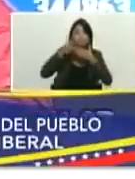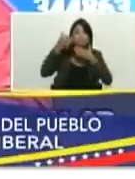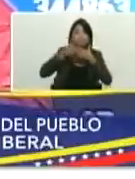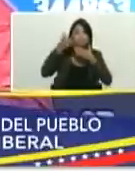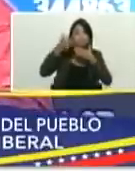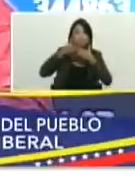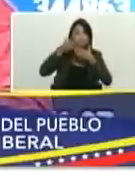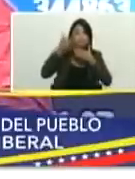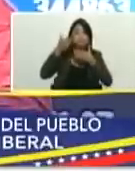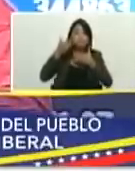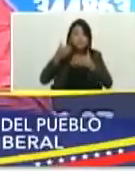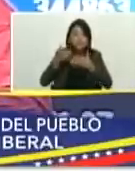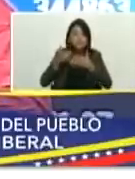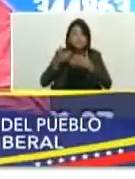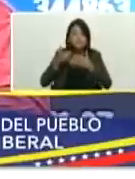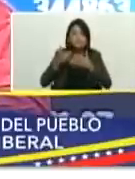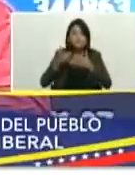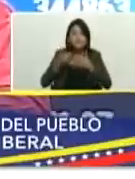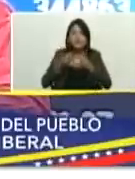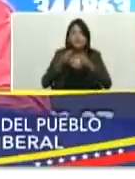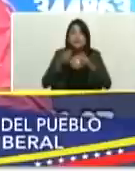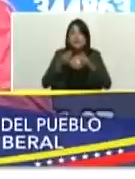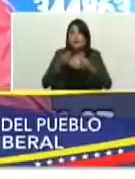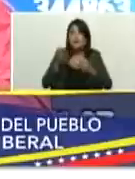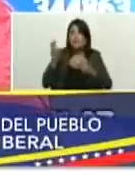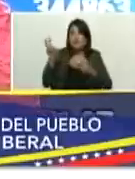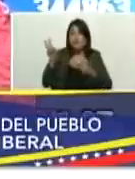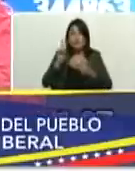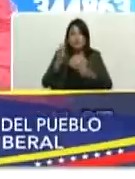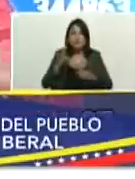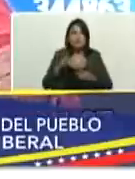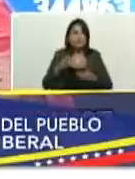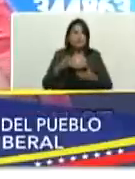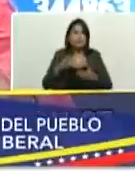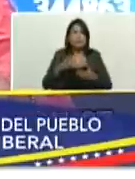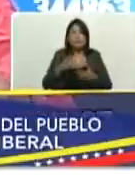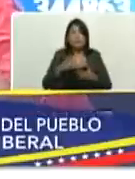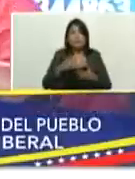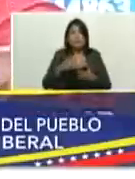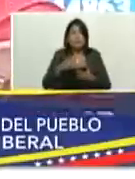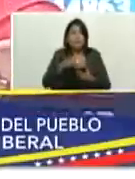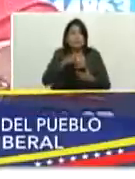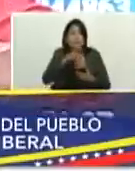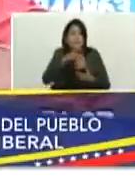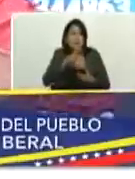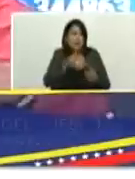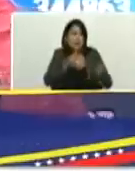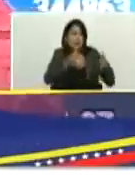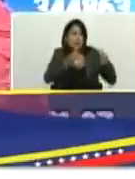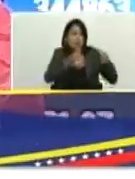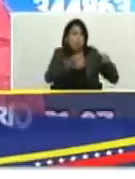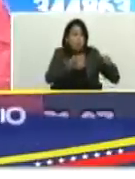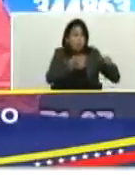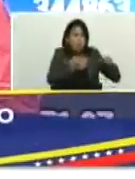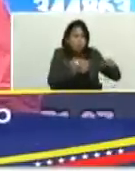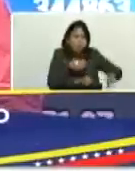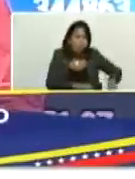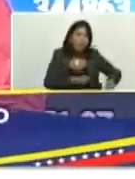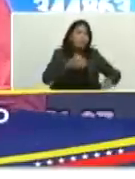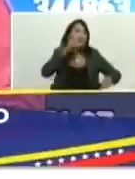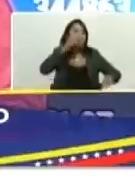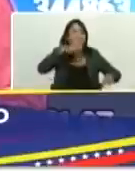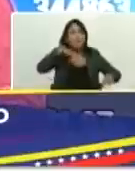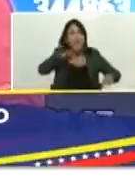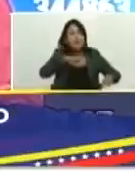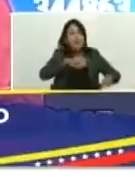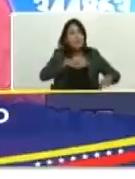Para que el país quedara asfixiado, sin recursos, implosionara social y políticamente